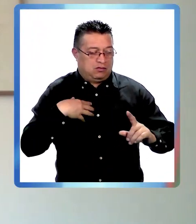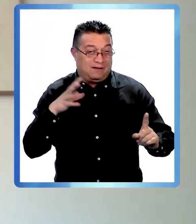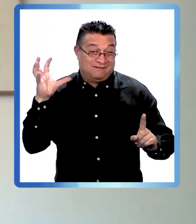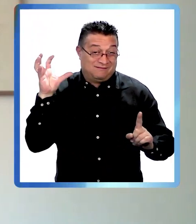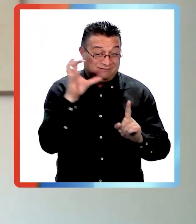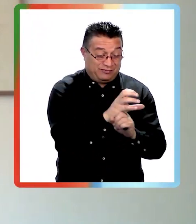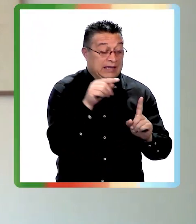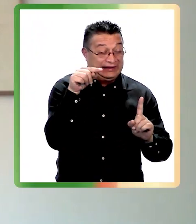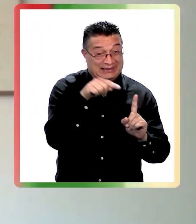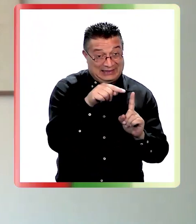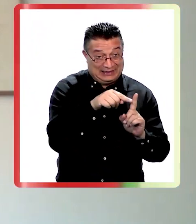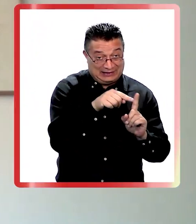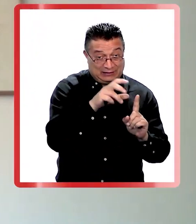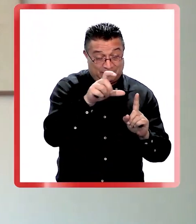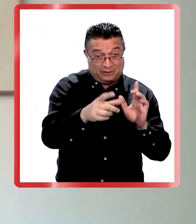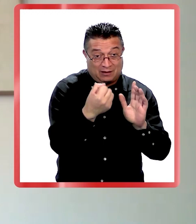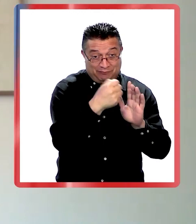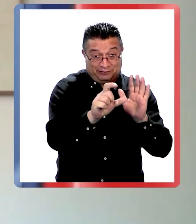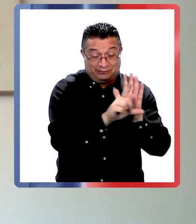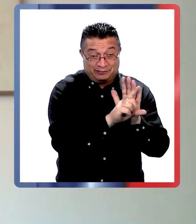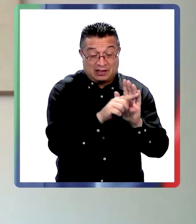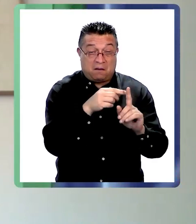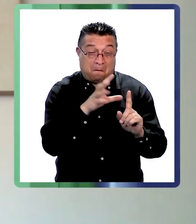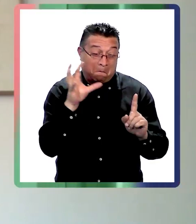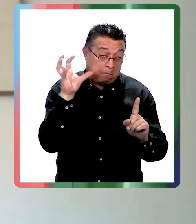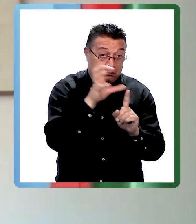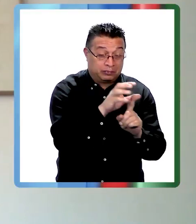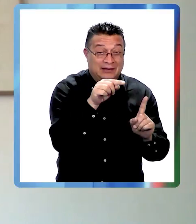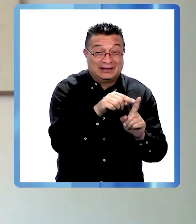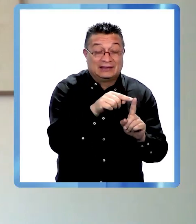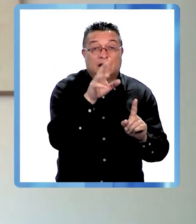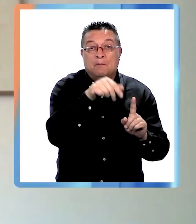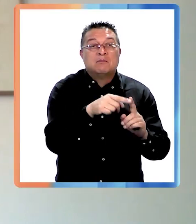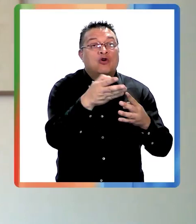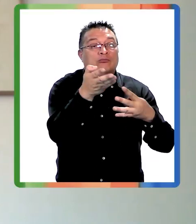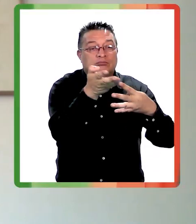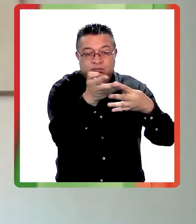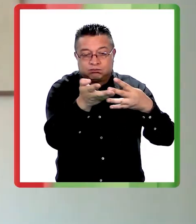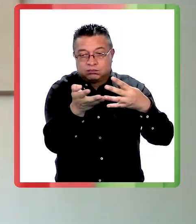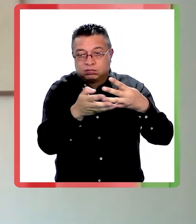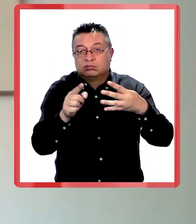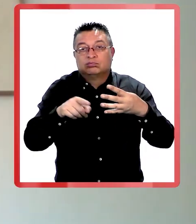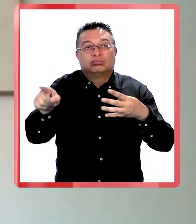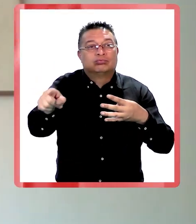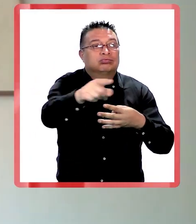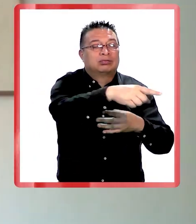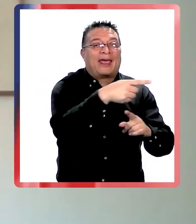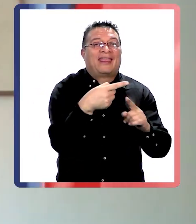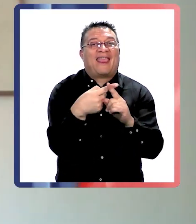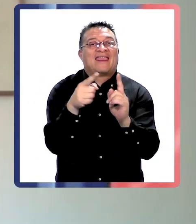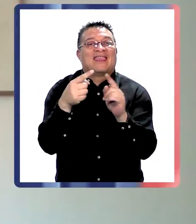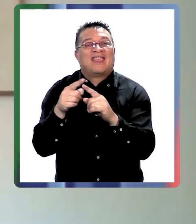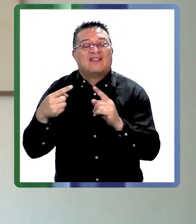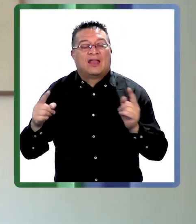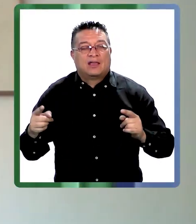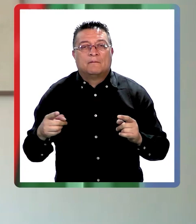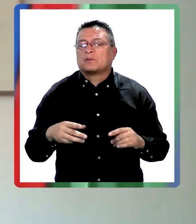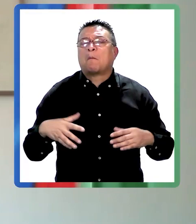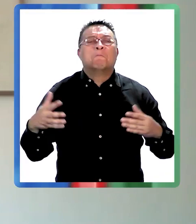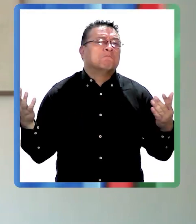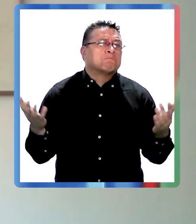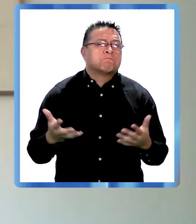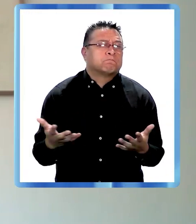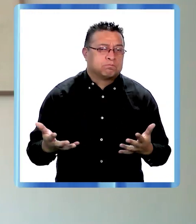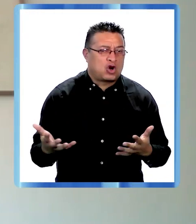ser linchado, ¿ya? Es un sujeto que no se distribuye de la misma manera en el territorio. ¿Y por qué no